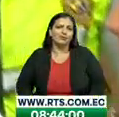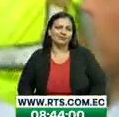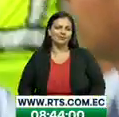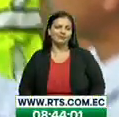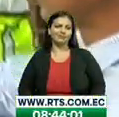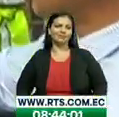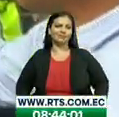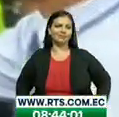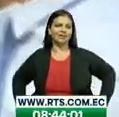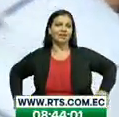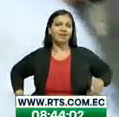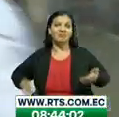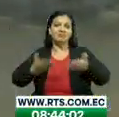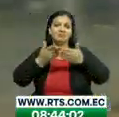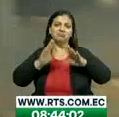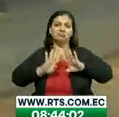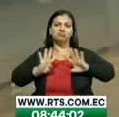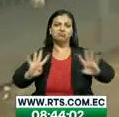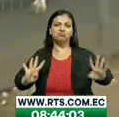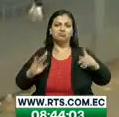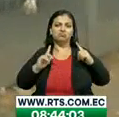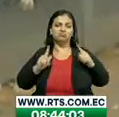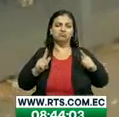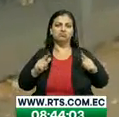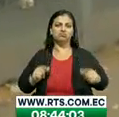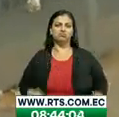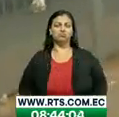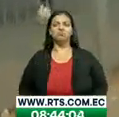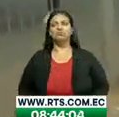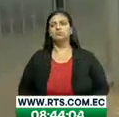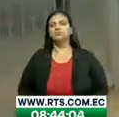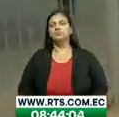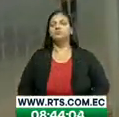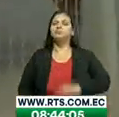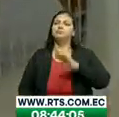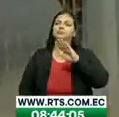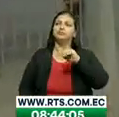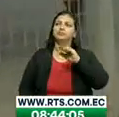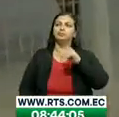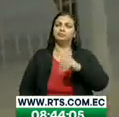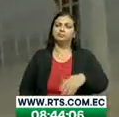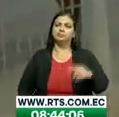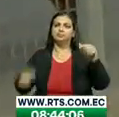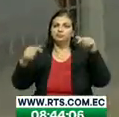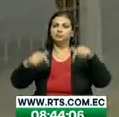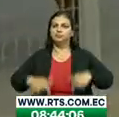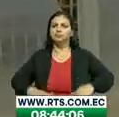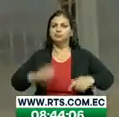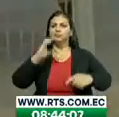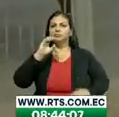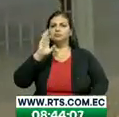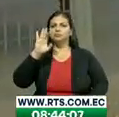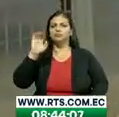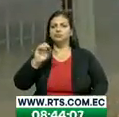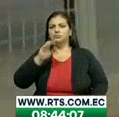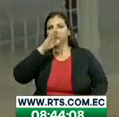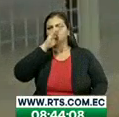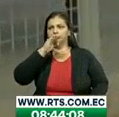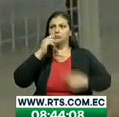totalmente cerrados al tránsito. Oficial Vargas, novedades respecto al trabajo que realiza la CTM.